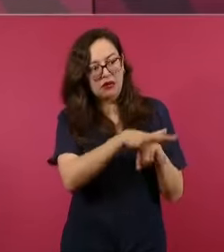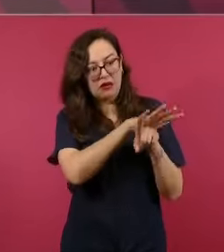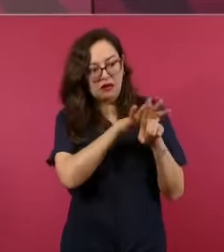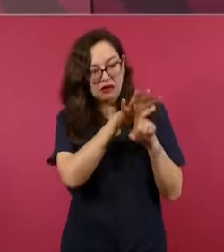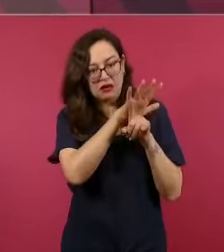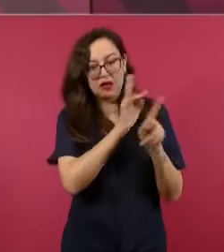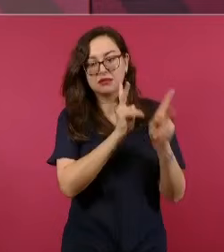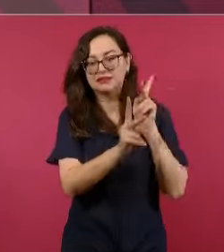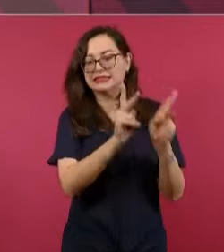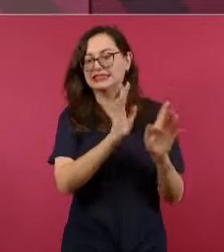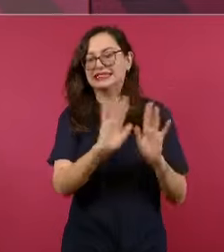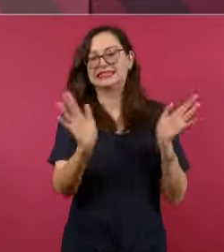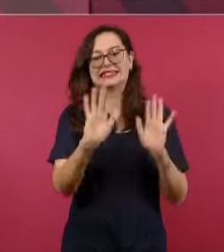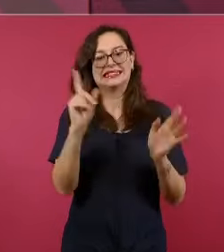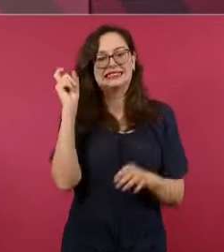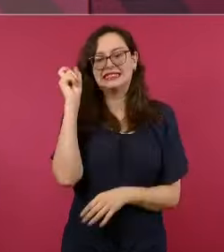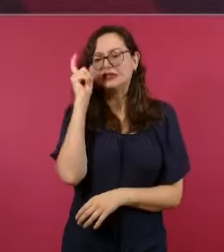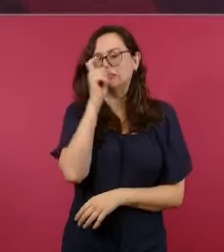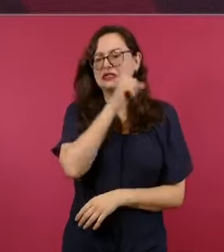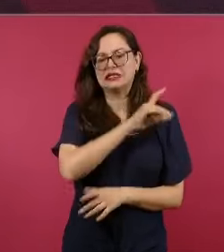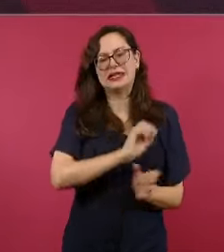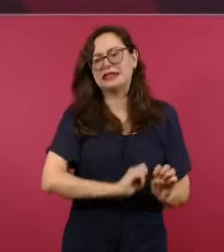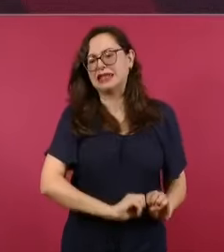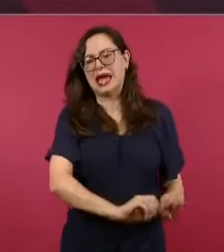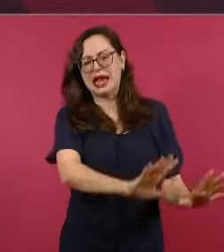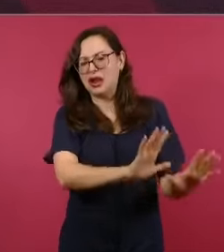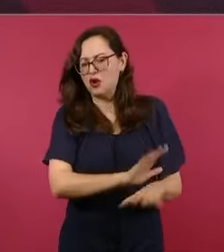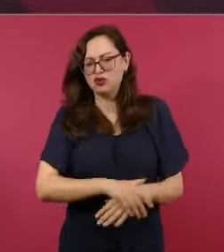cambiarlos no anden insistiendo